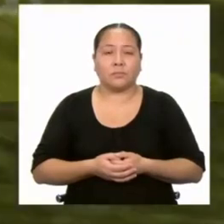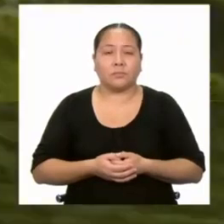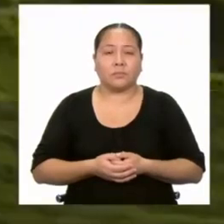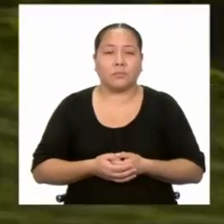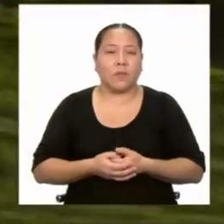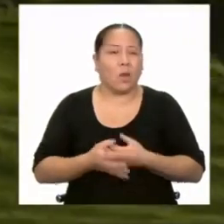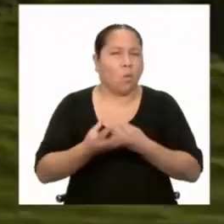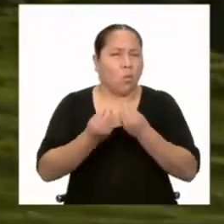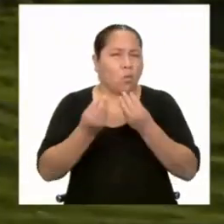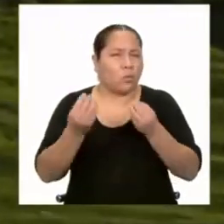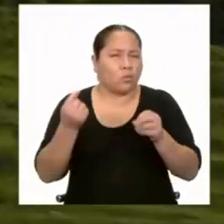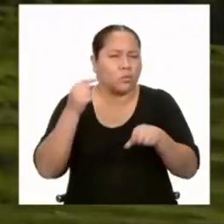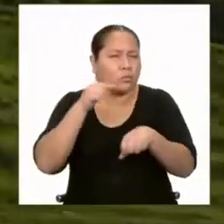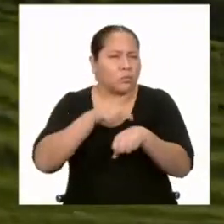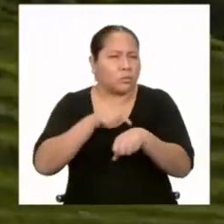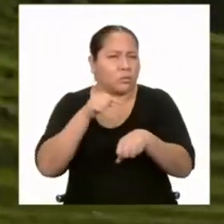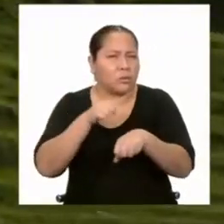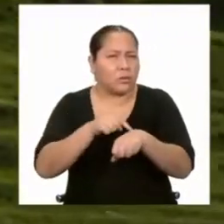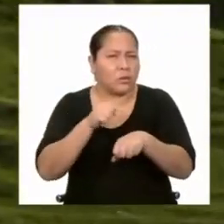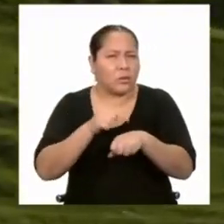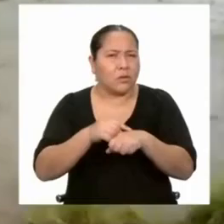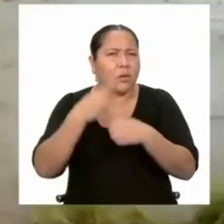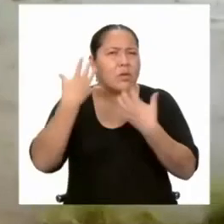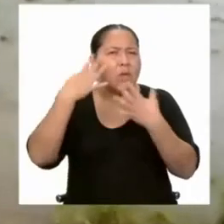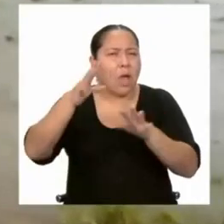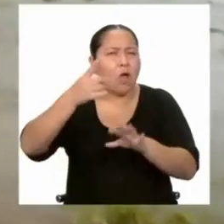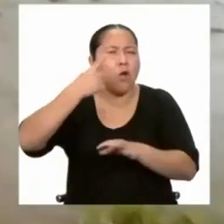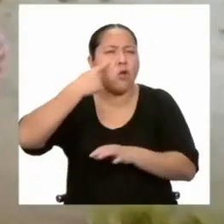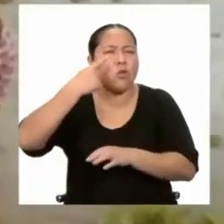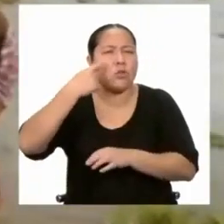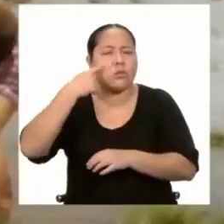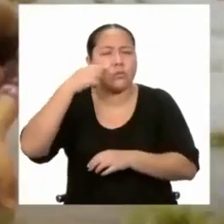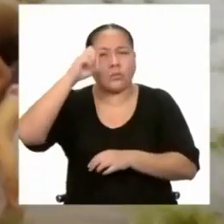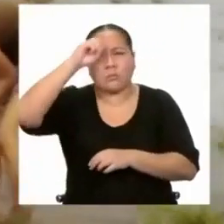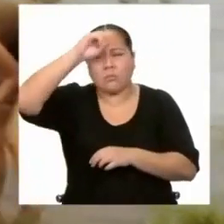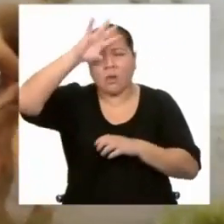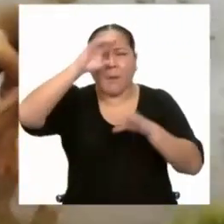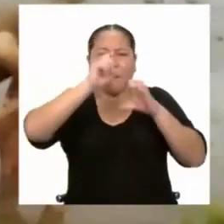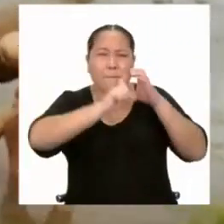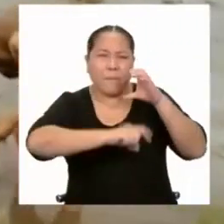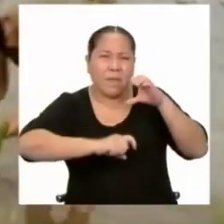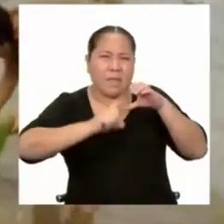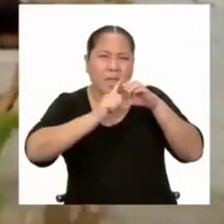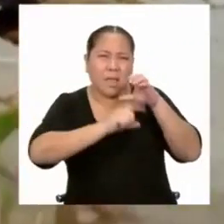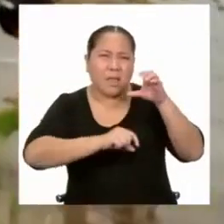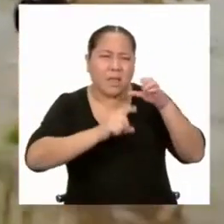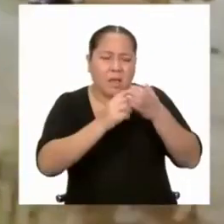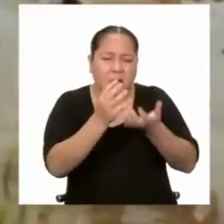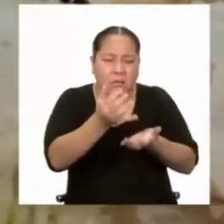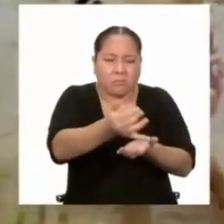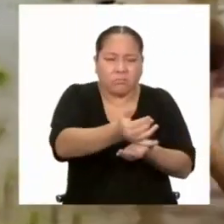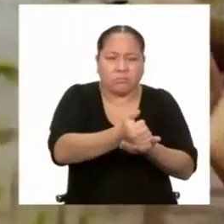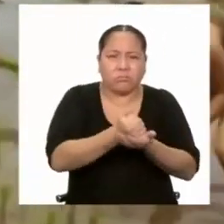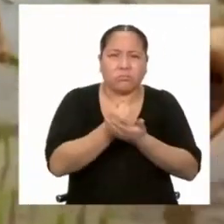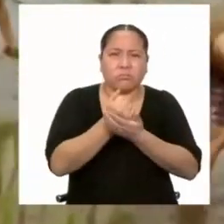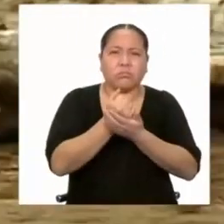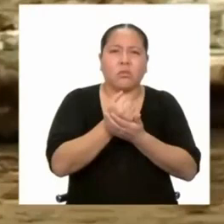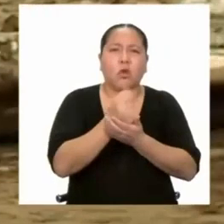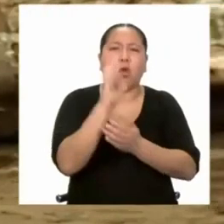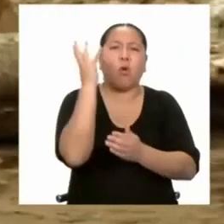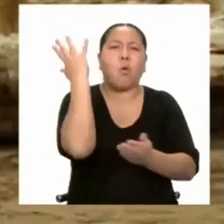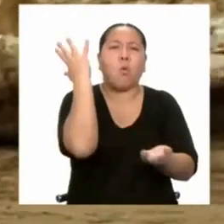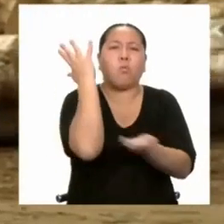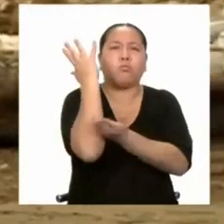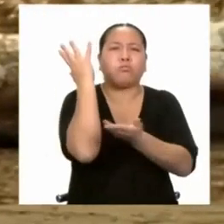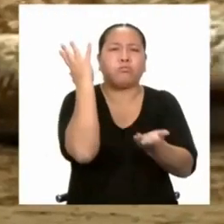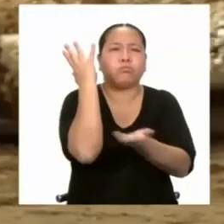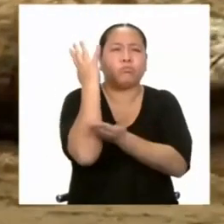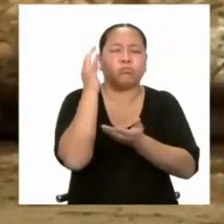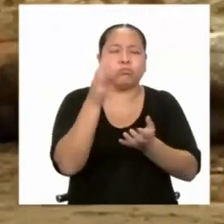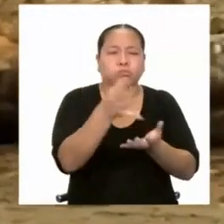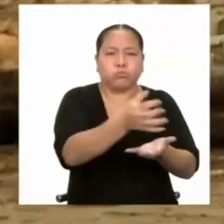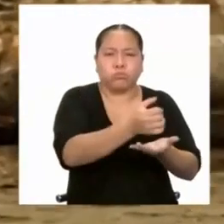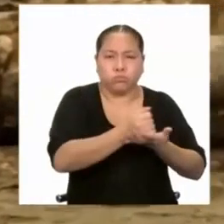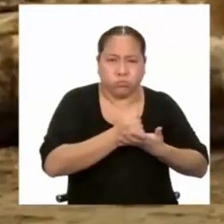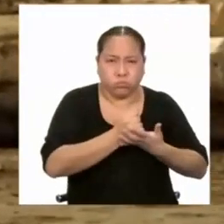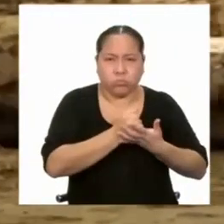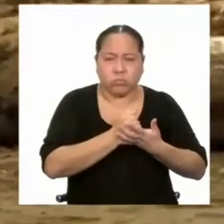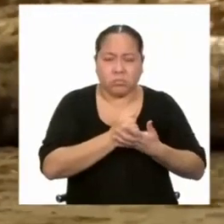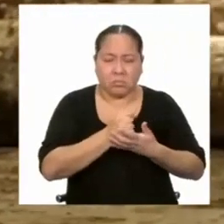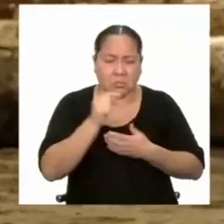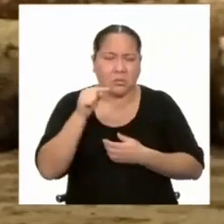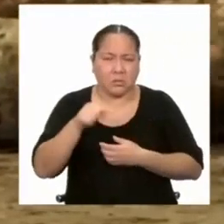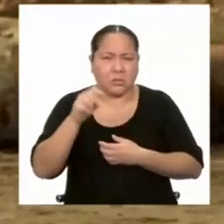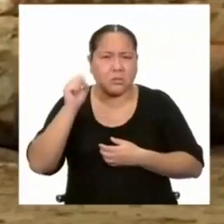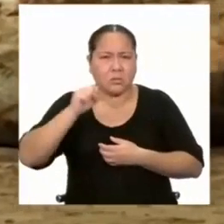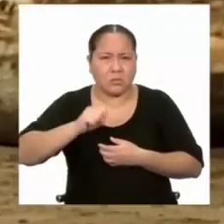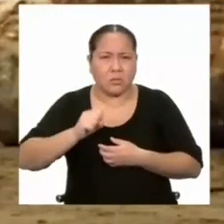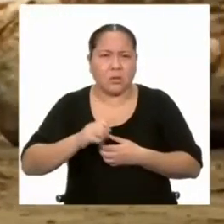Durante mucho tiempo, hemos sabido que la minería, la extracción de madera y la agricultura se pueden realizar de una